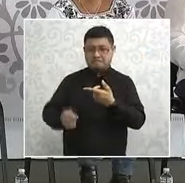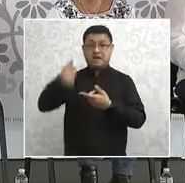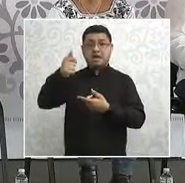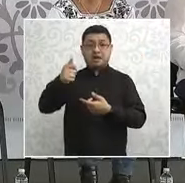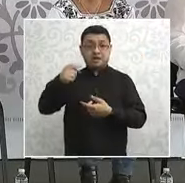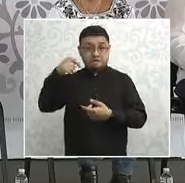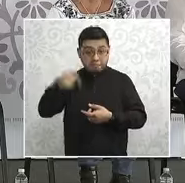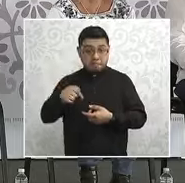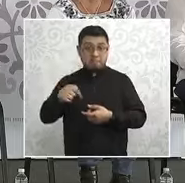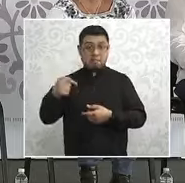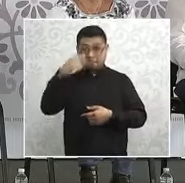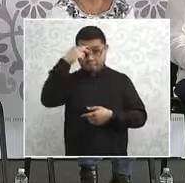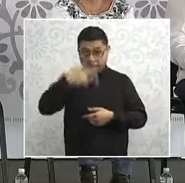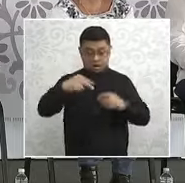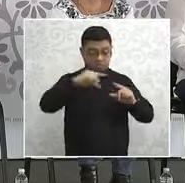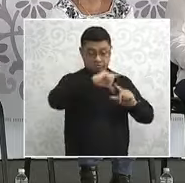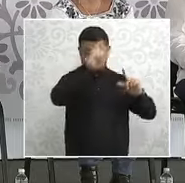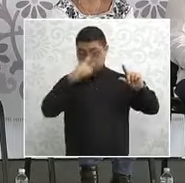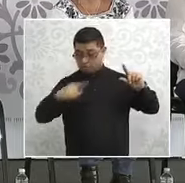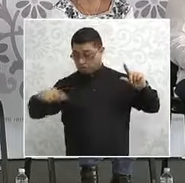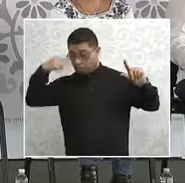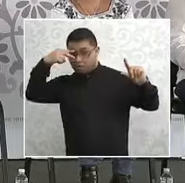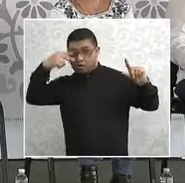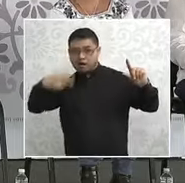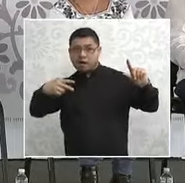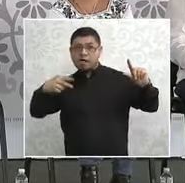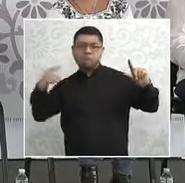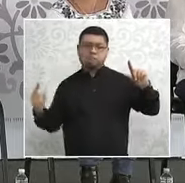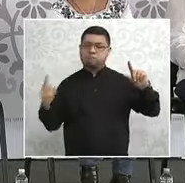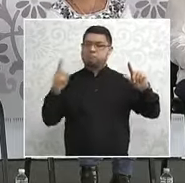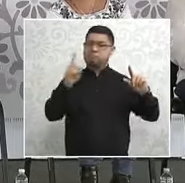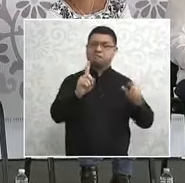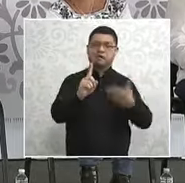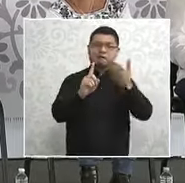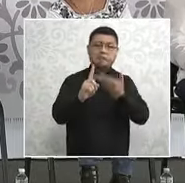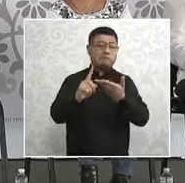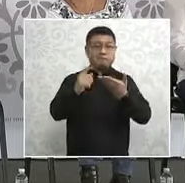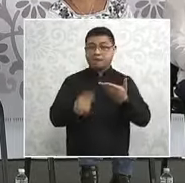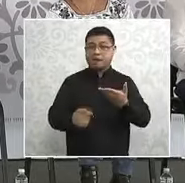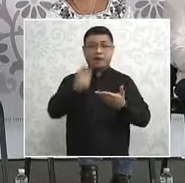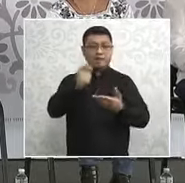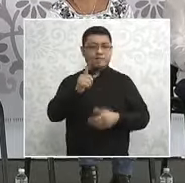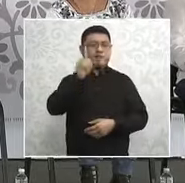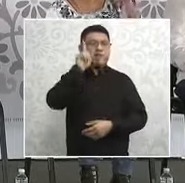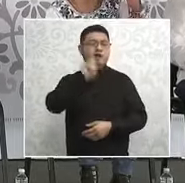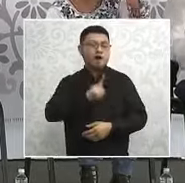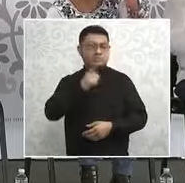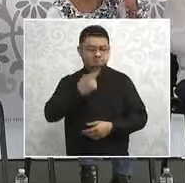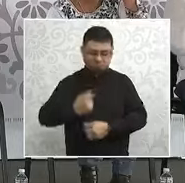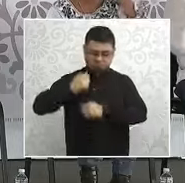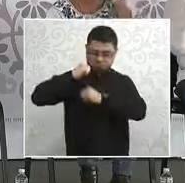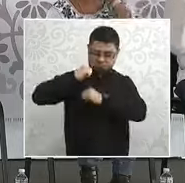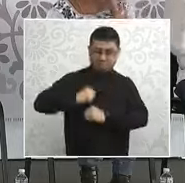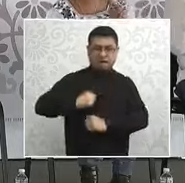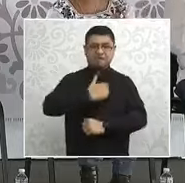México y Campeche agch es tu casa y la casa de todos ustedes